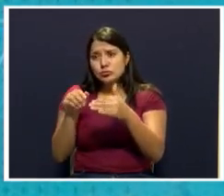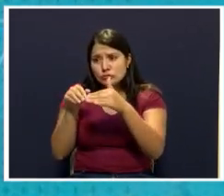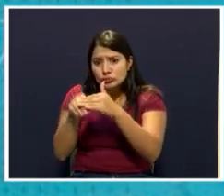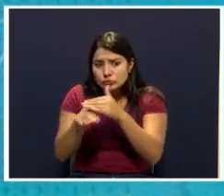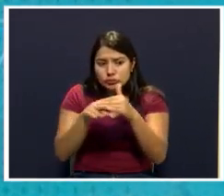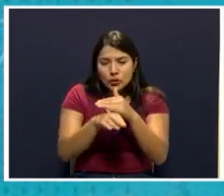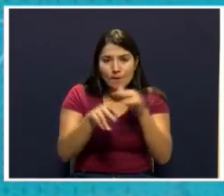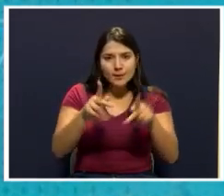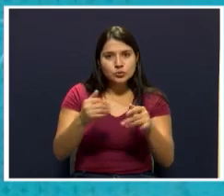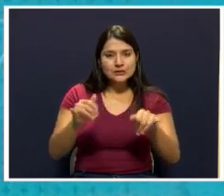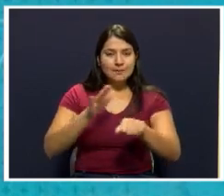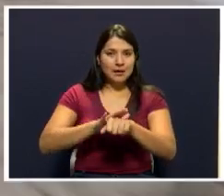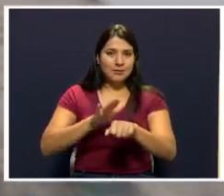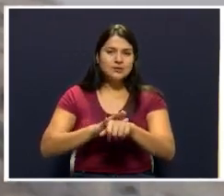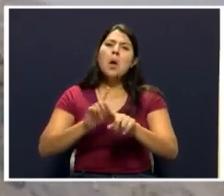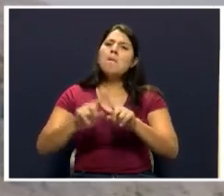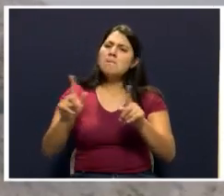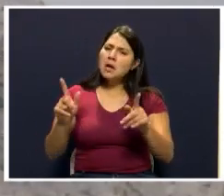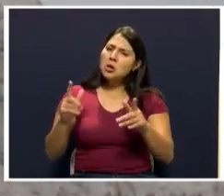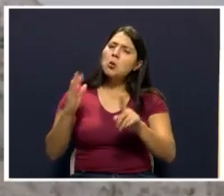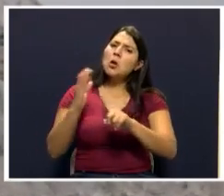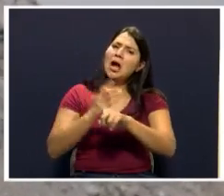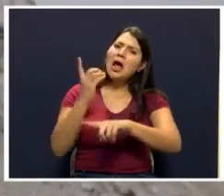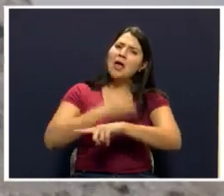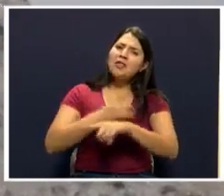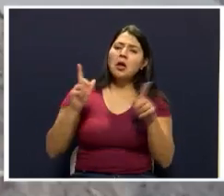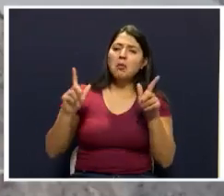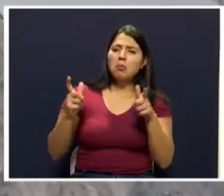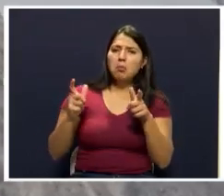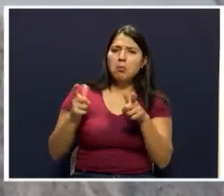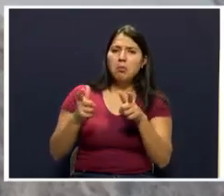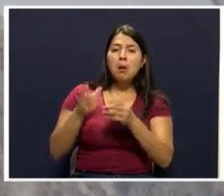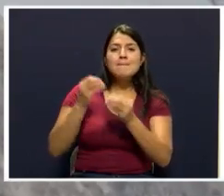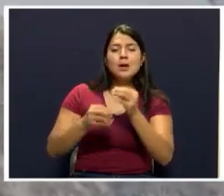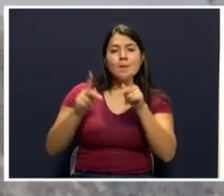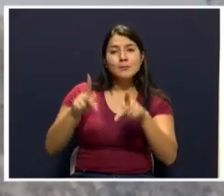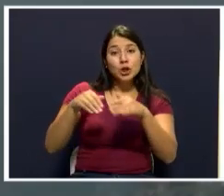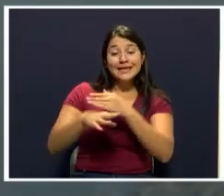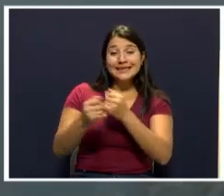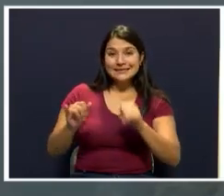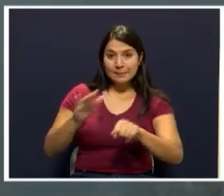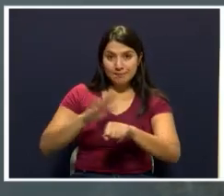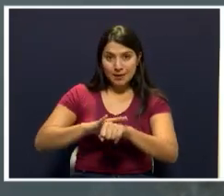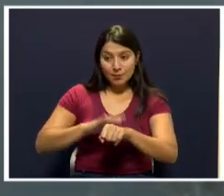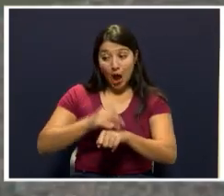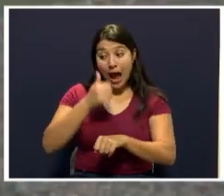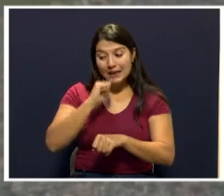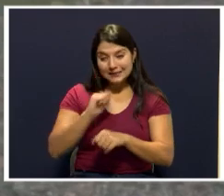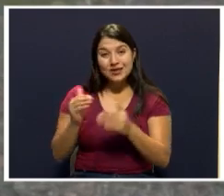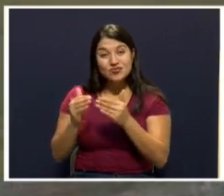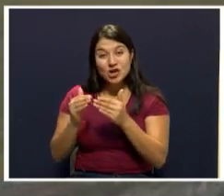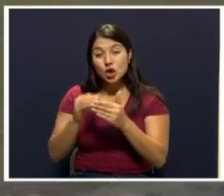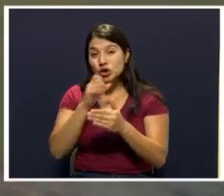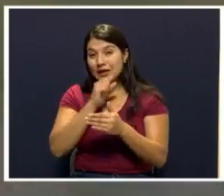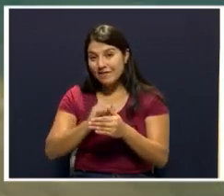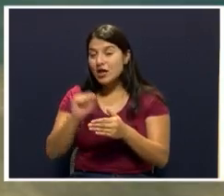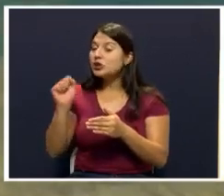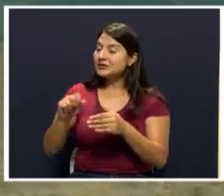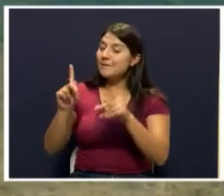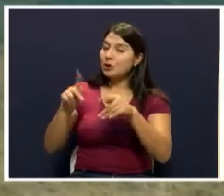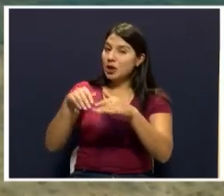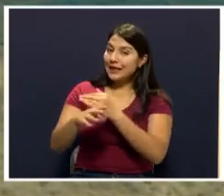días, eso digamos que se ha disminuido, salvo que ayer tuvimos en Rincón de la Vieja reportes de accesos ilegales